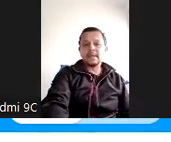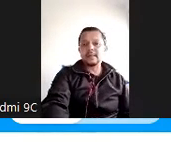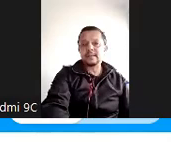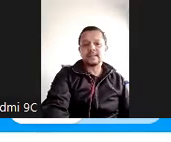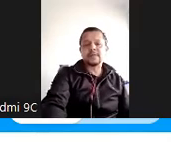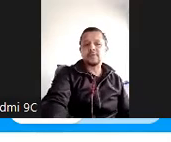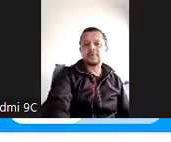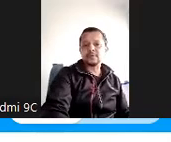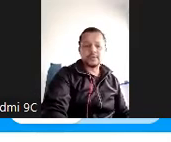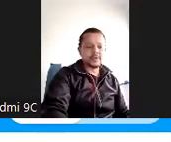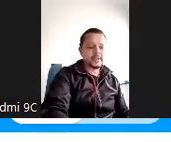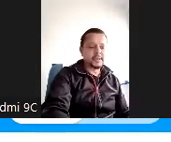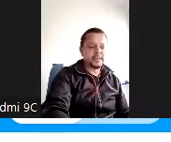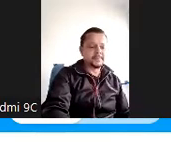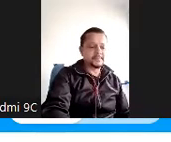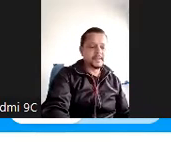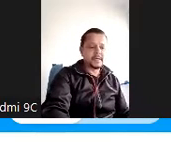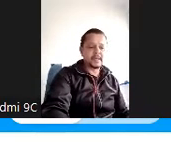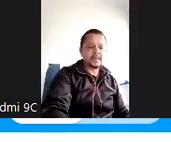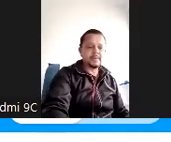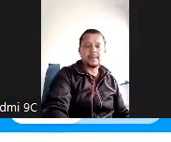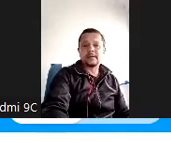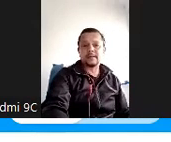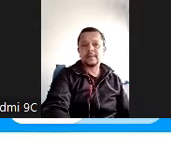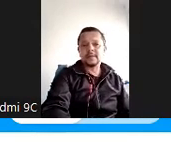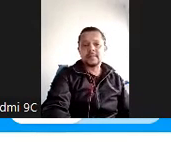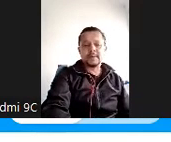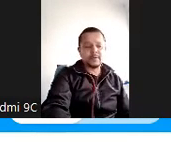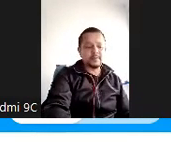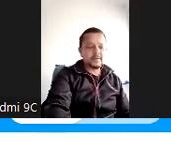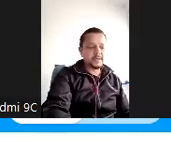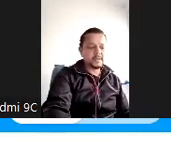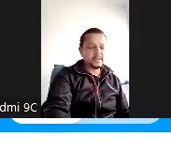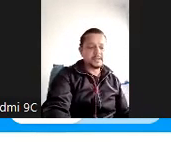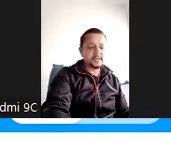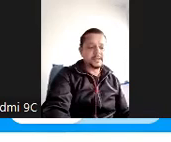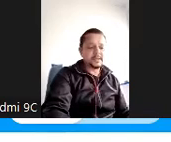vivienda, dando sectores de calidad para mejores viviendas.